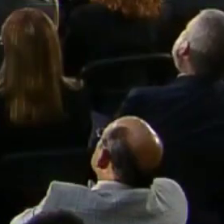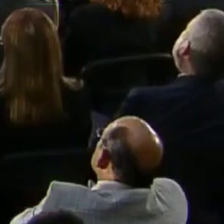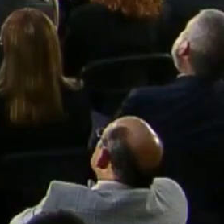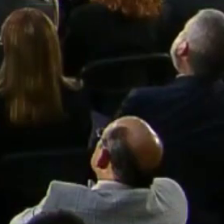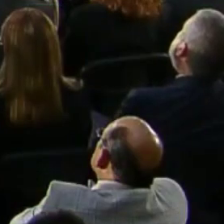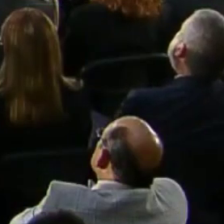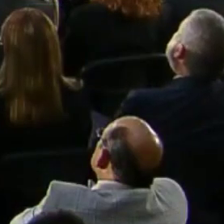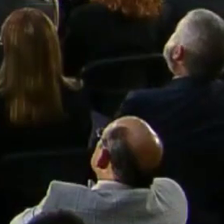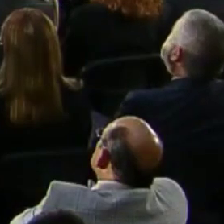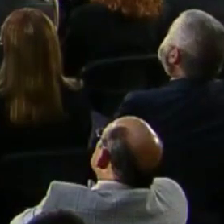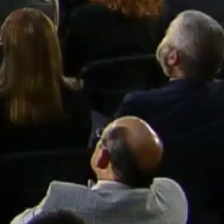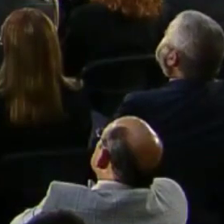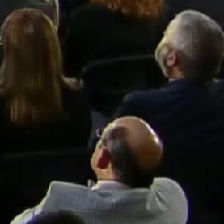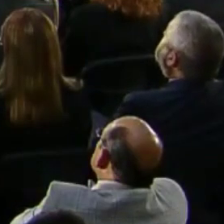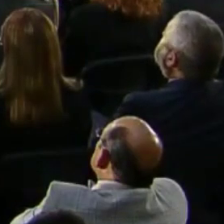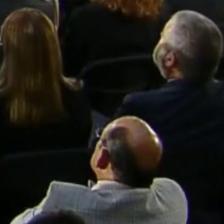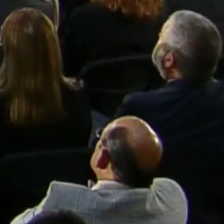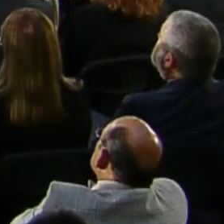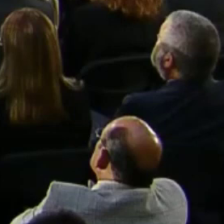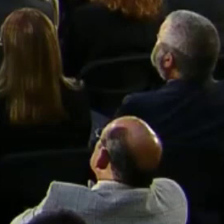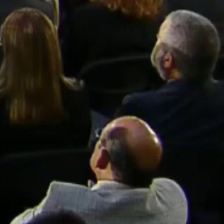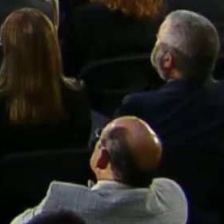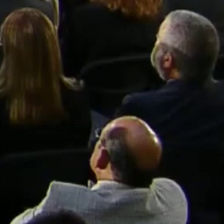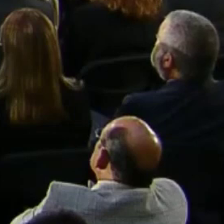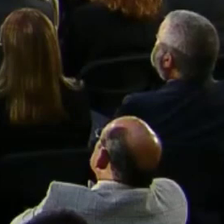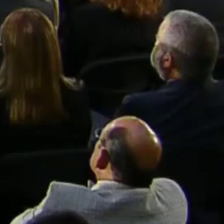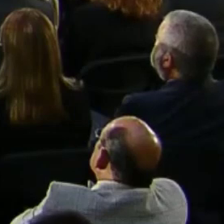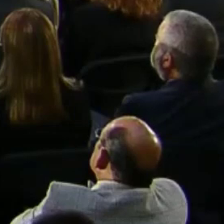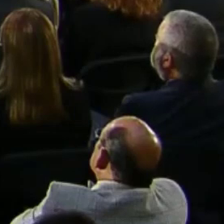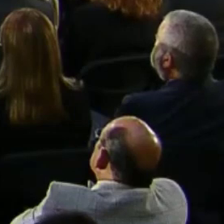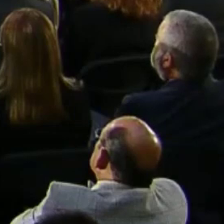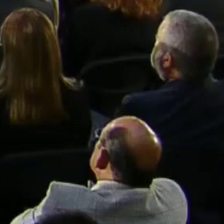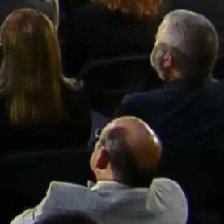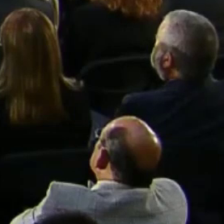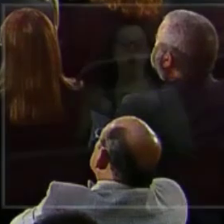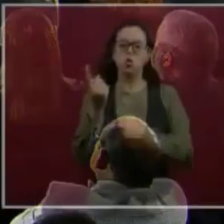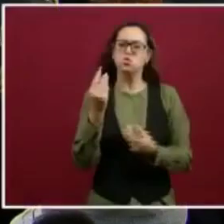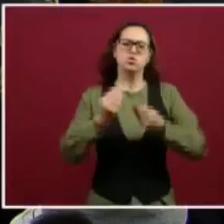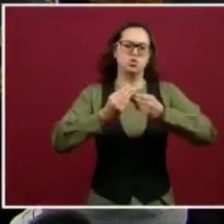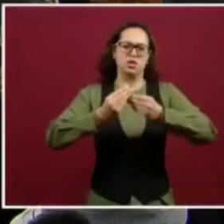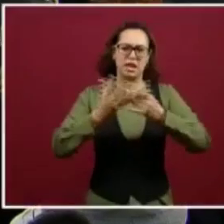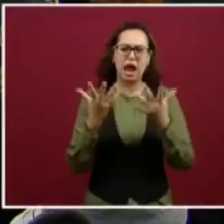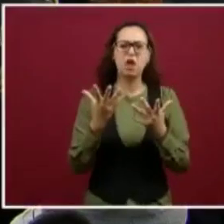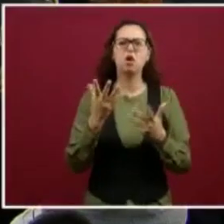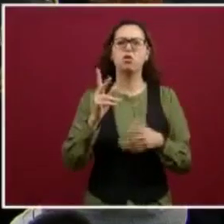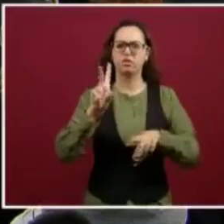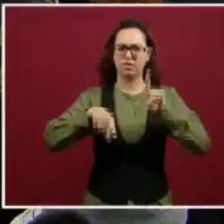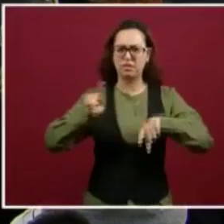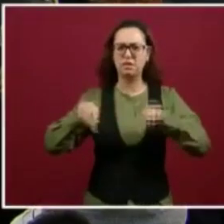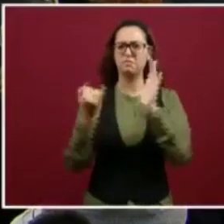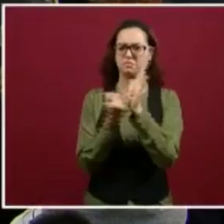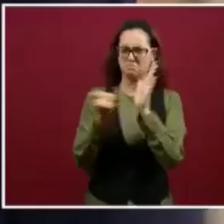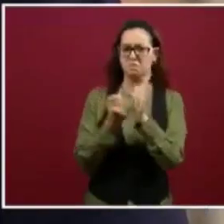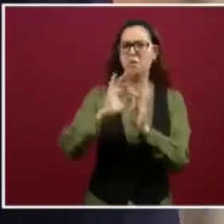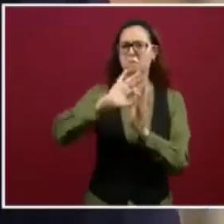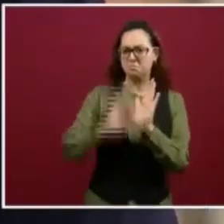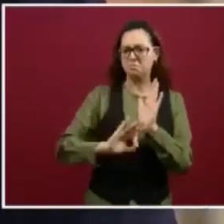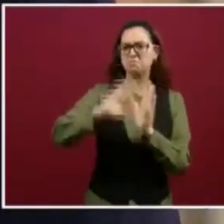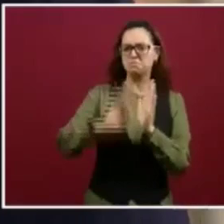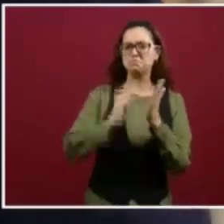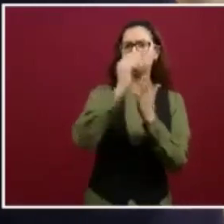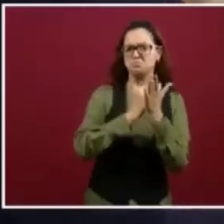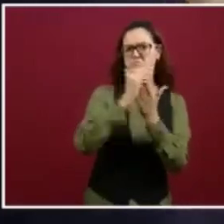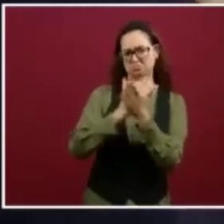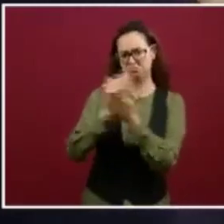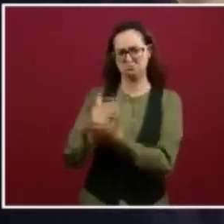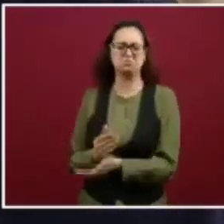que tienen que permanecer. Por ejemplo, las deducciones, por supuesto, o sea, se quedan. Pero hay que evaluarla, porque hay otras que de plano sí hay que revisar,